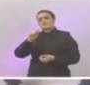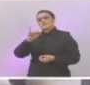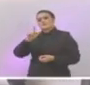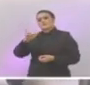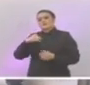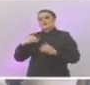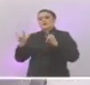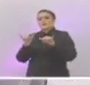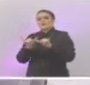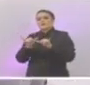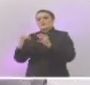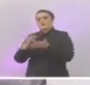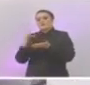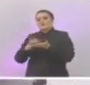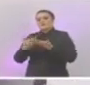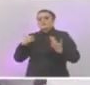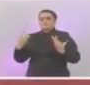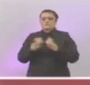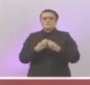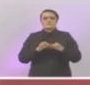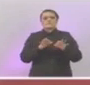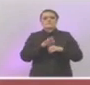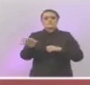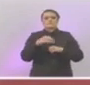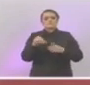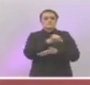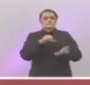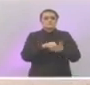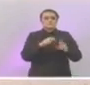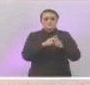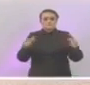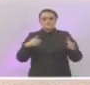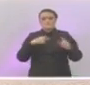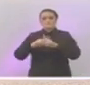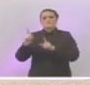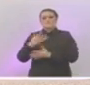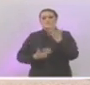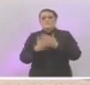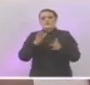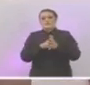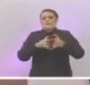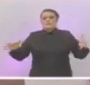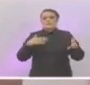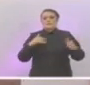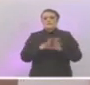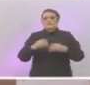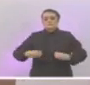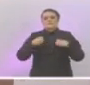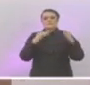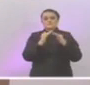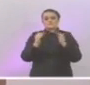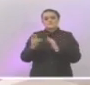del Infonavit, y seguimos trabajando con los municipios de la zona centro y los desarrolladores para ampliar la oferta de vivienda